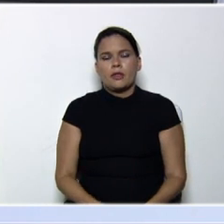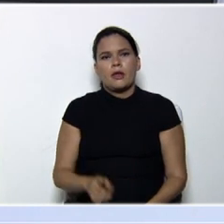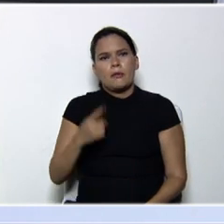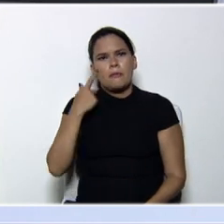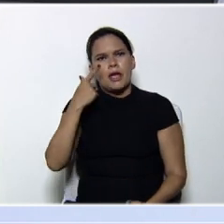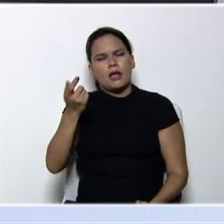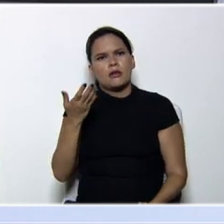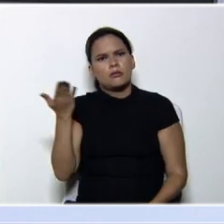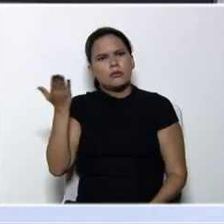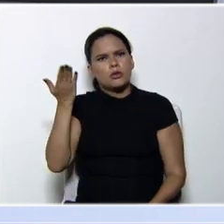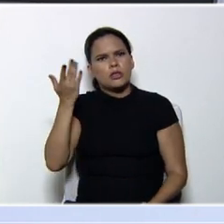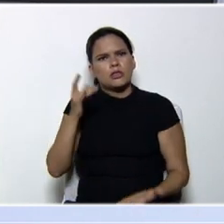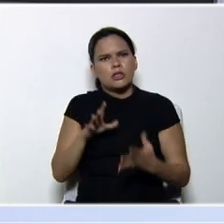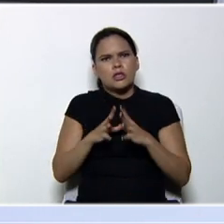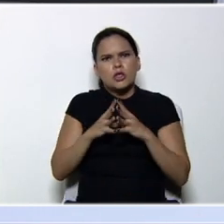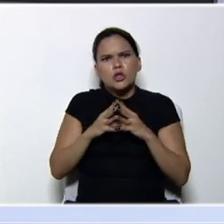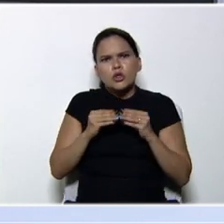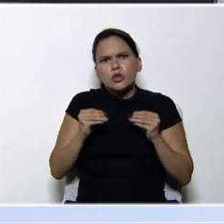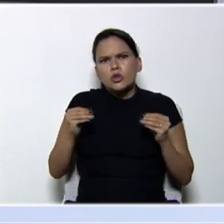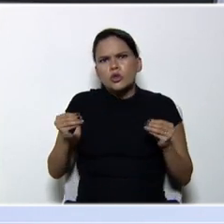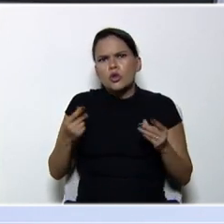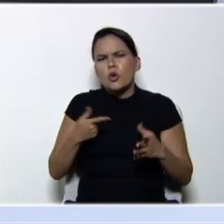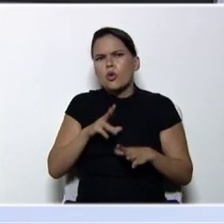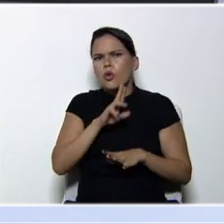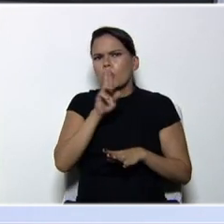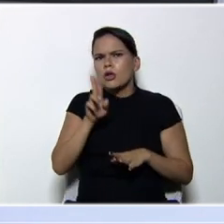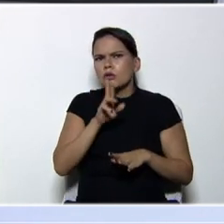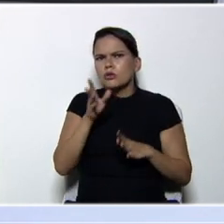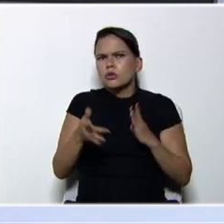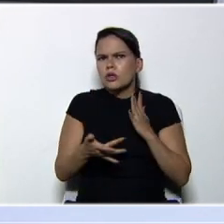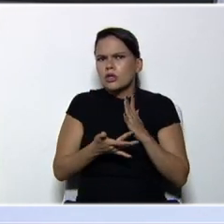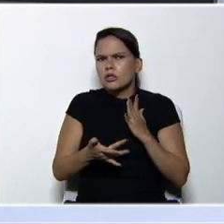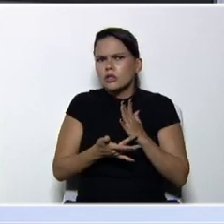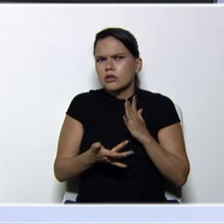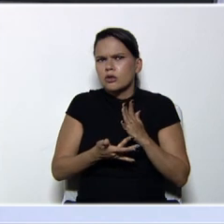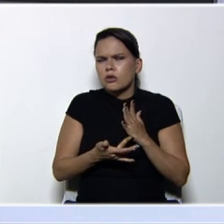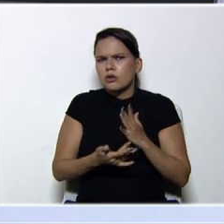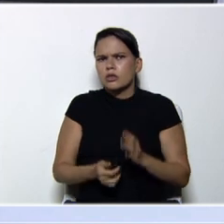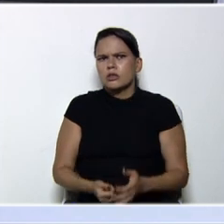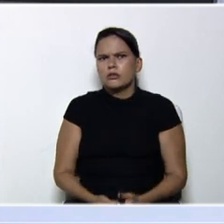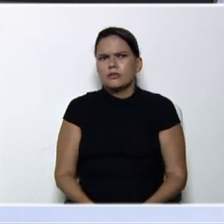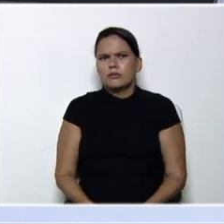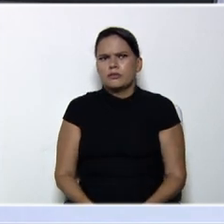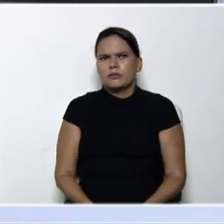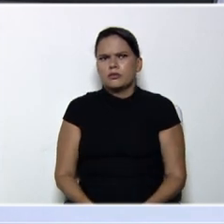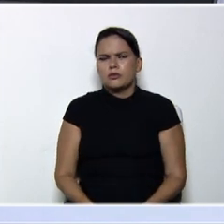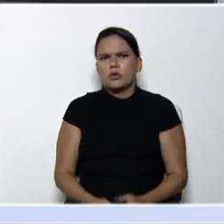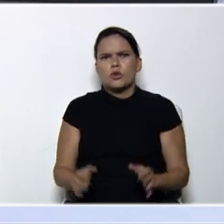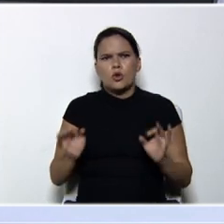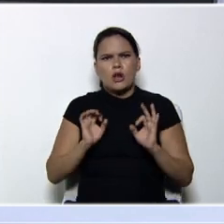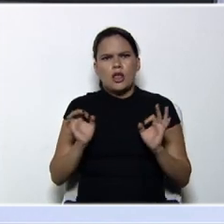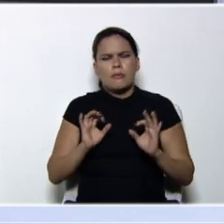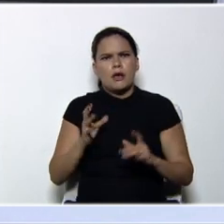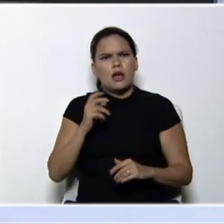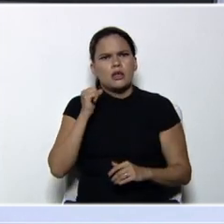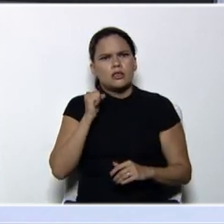lo importante de todo el uso de la tecnología está en que no solamente